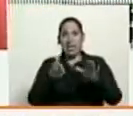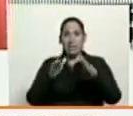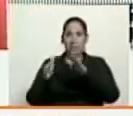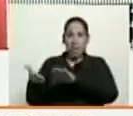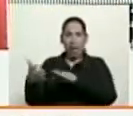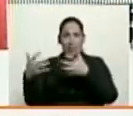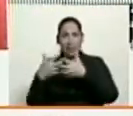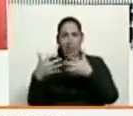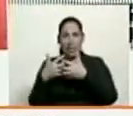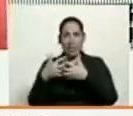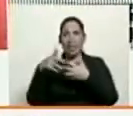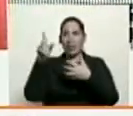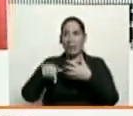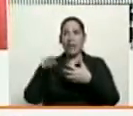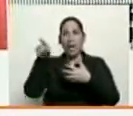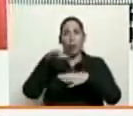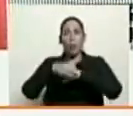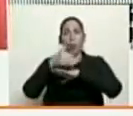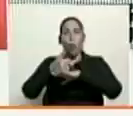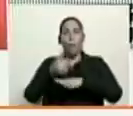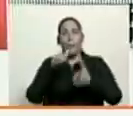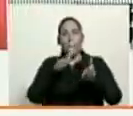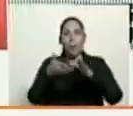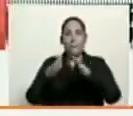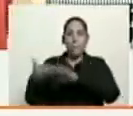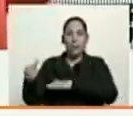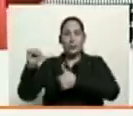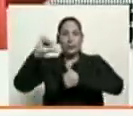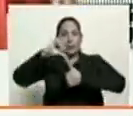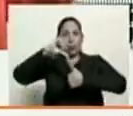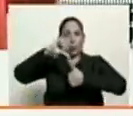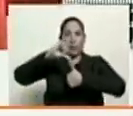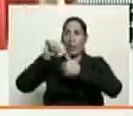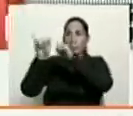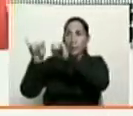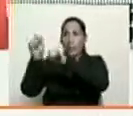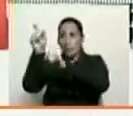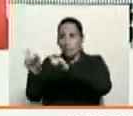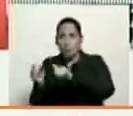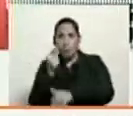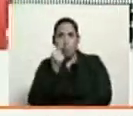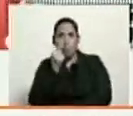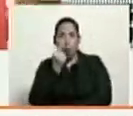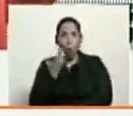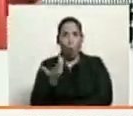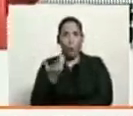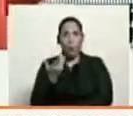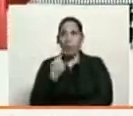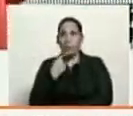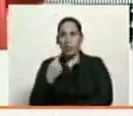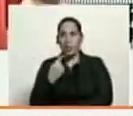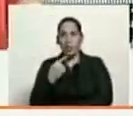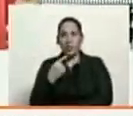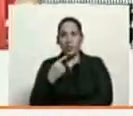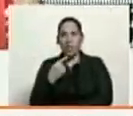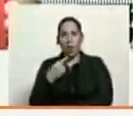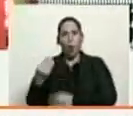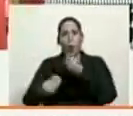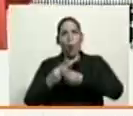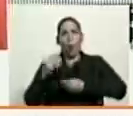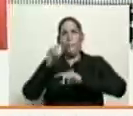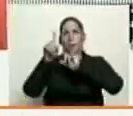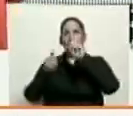aquel caso Irán contra. Él mismo lo admite cuando le pregunta, le hace una pregunta a un